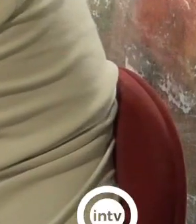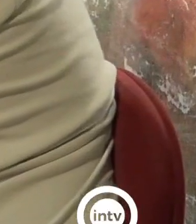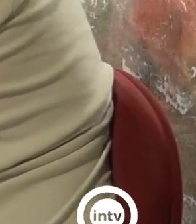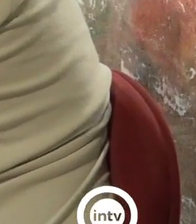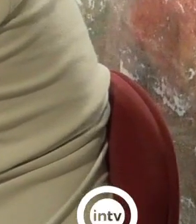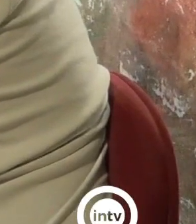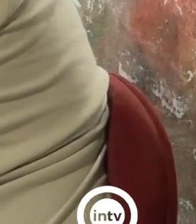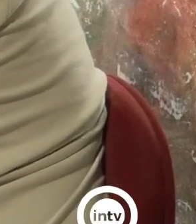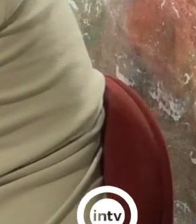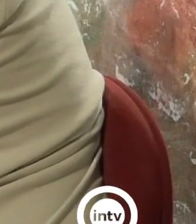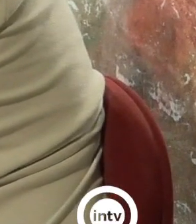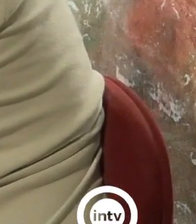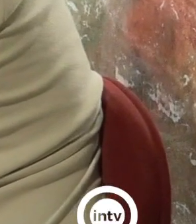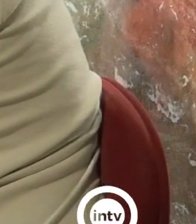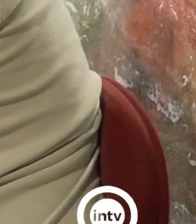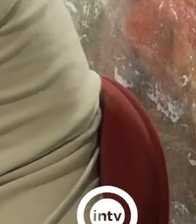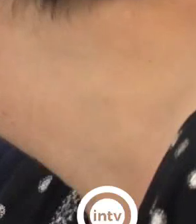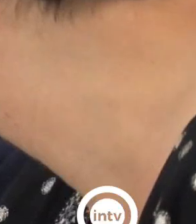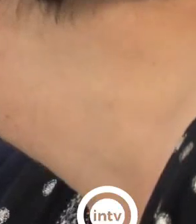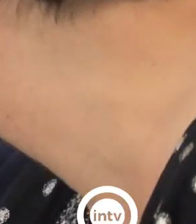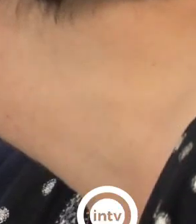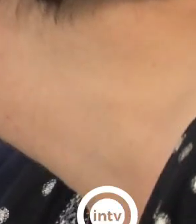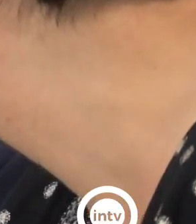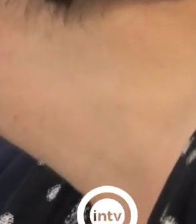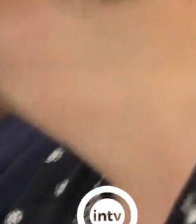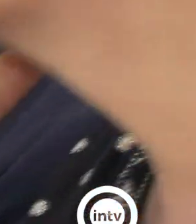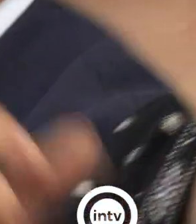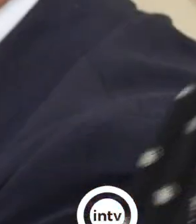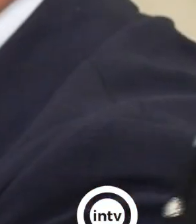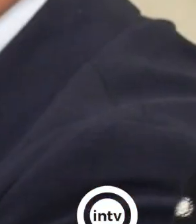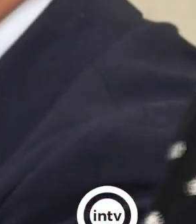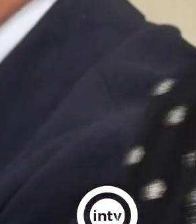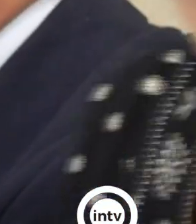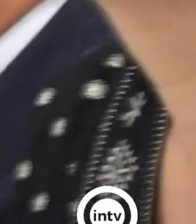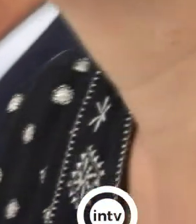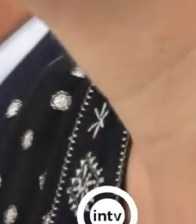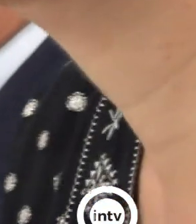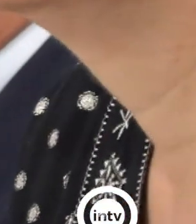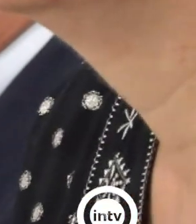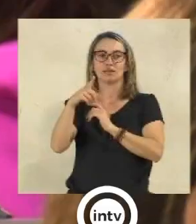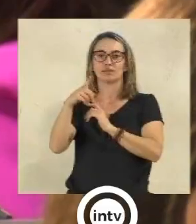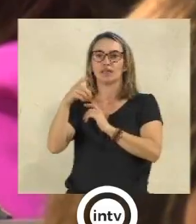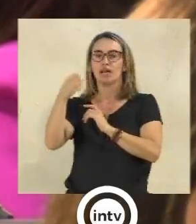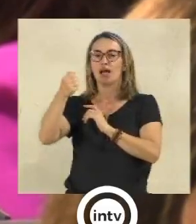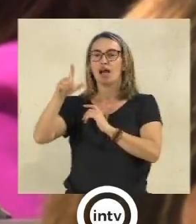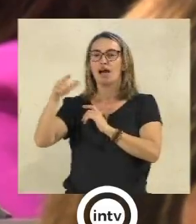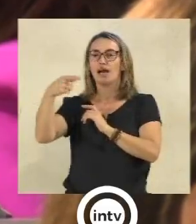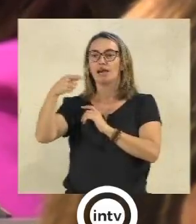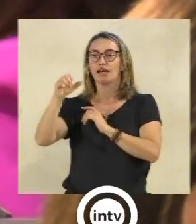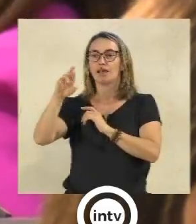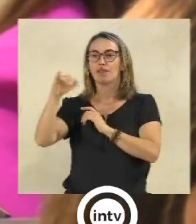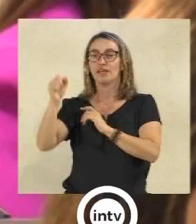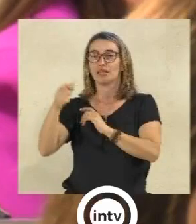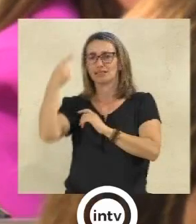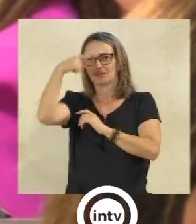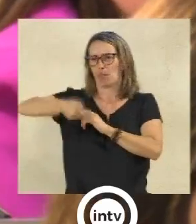afiliación al fondo andaluz de municipios para la solidaridad famsi sabe usted Por qué el puerto de aje cira es uno de los punteros de